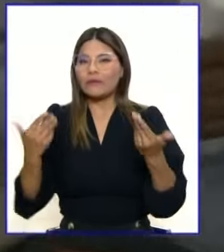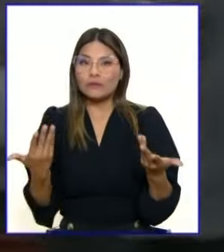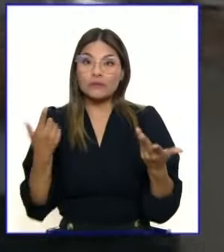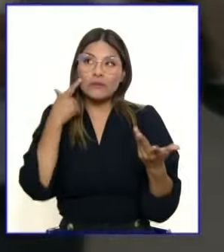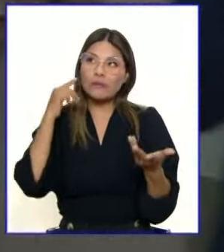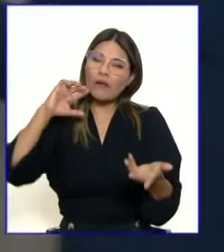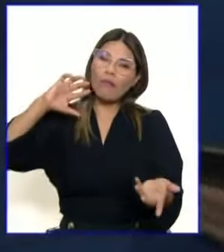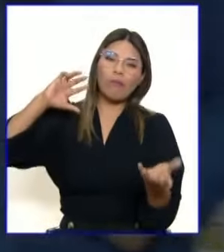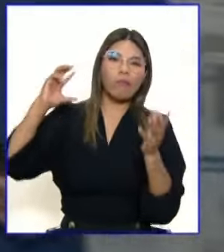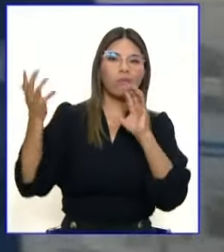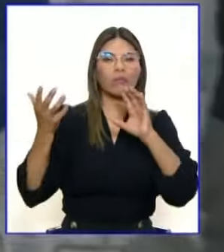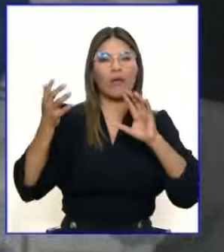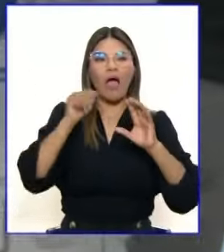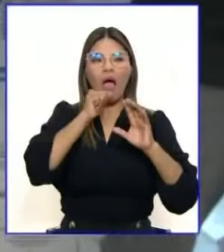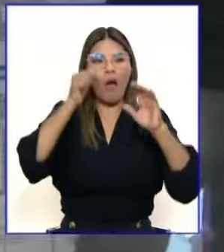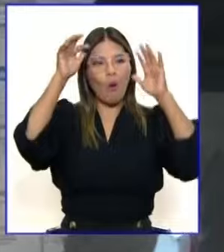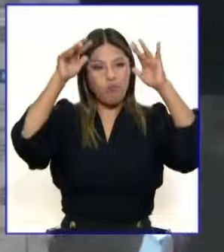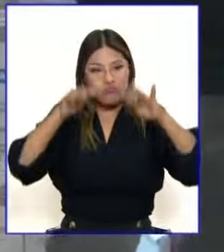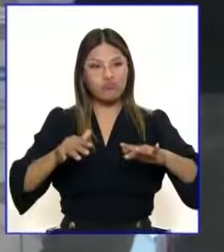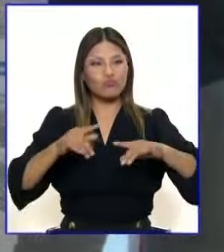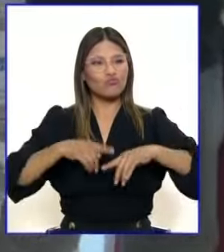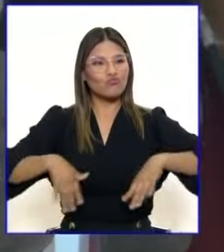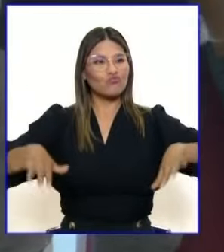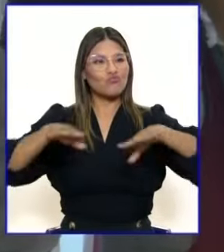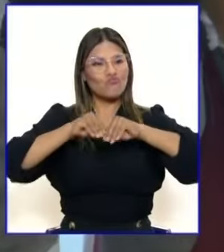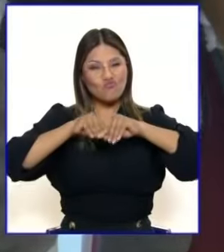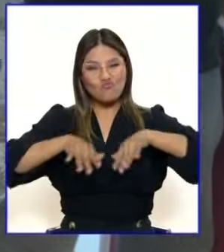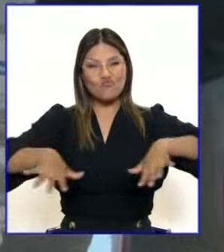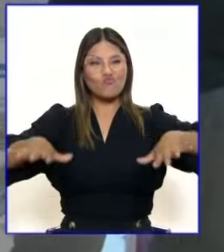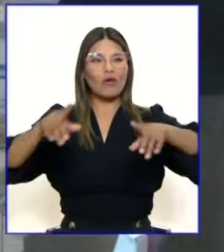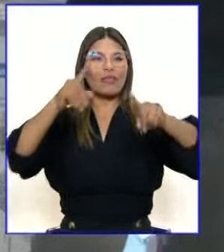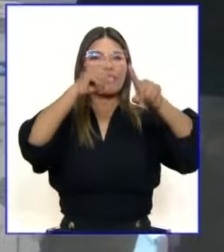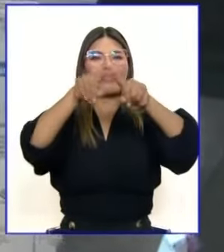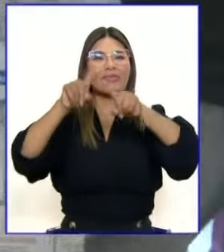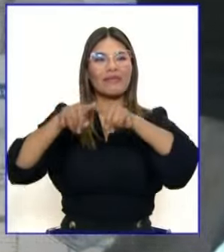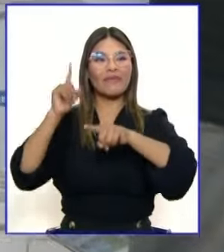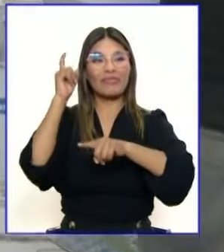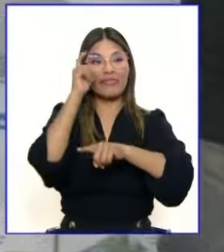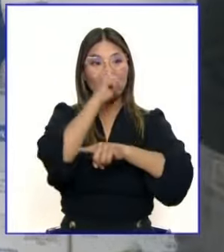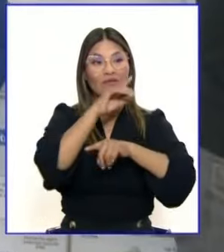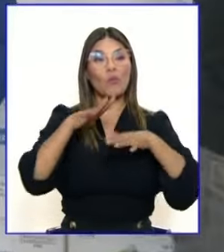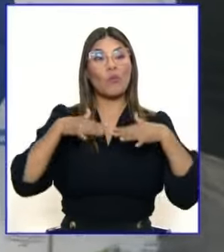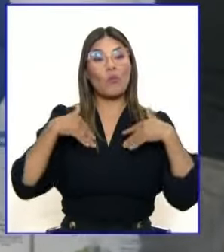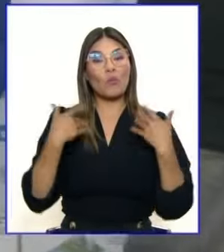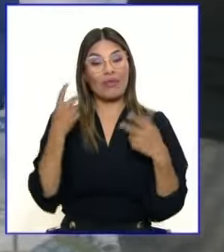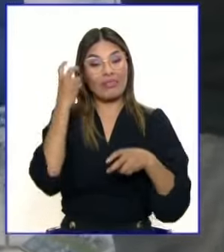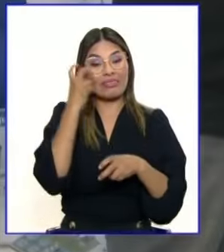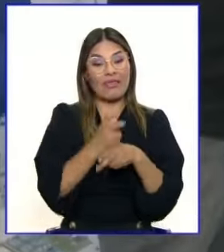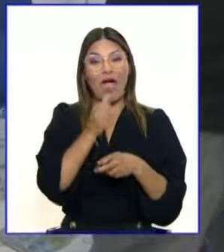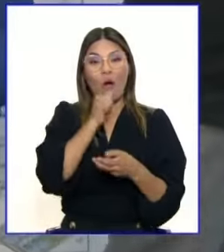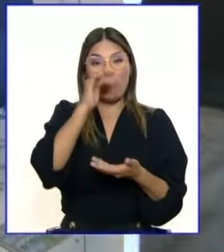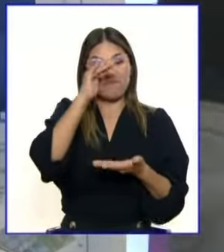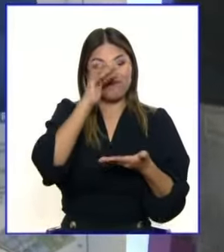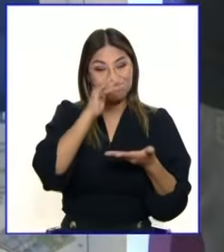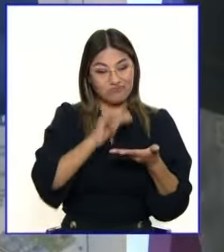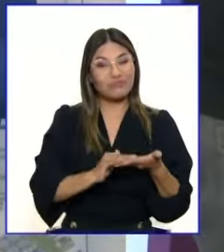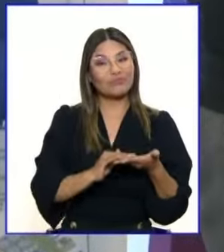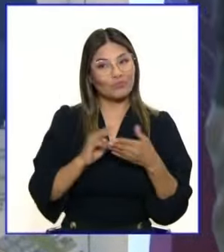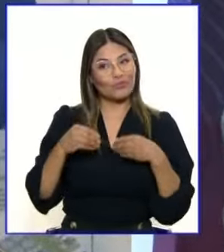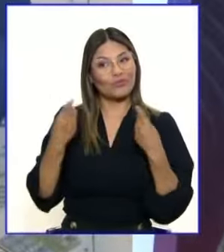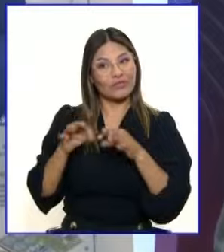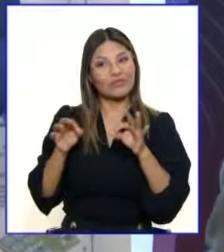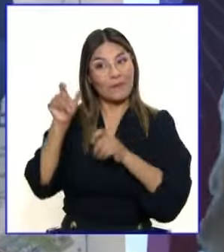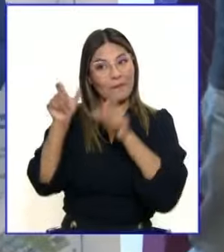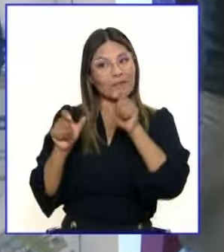al cambio climático, a la expansión demográfica, a un sinnúmero de factores que podrían afectar el abastecimiento. Por eso